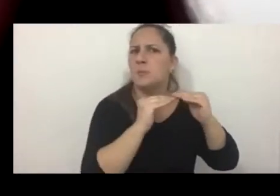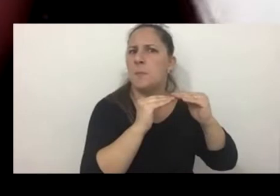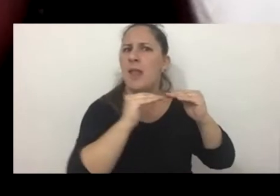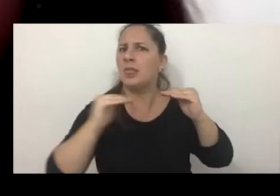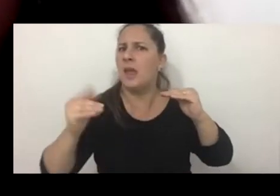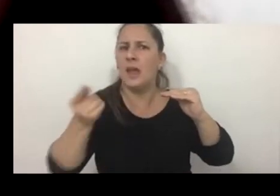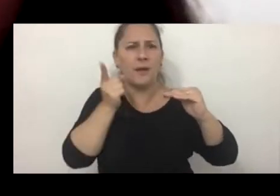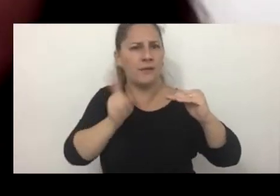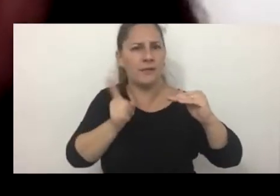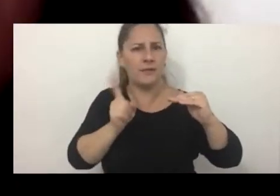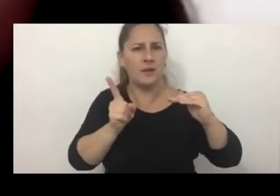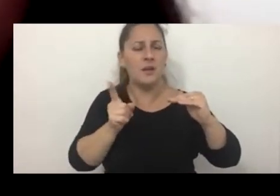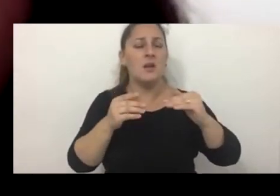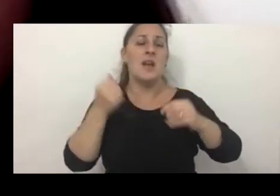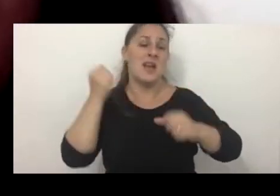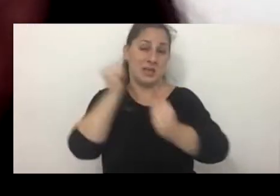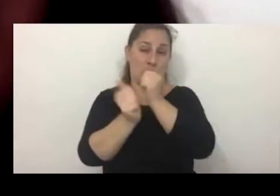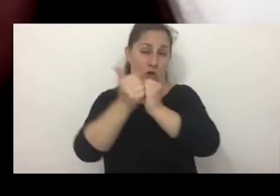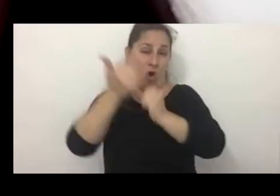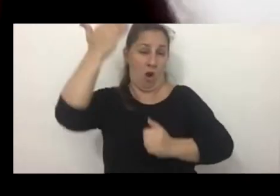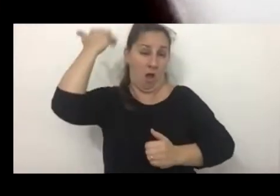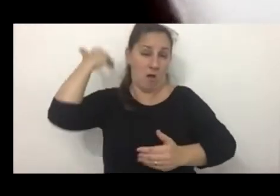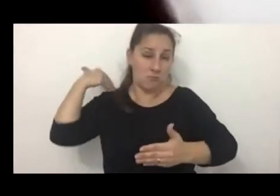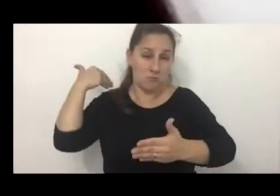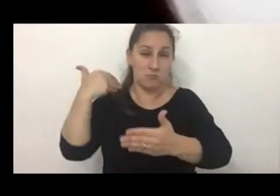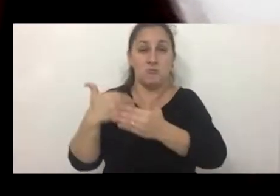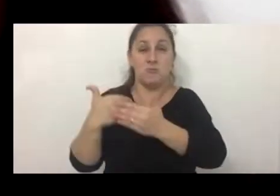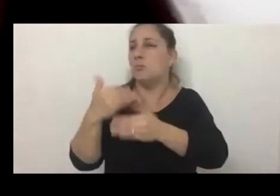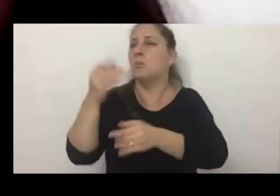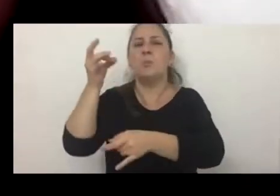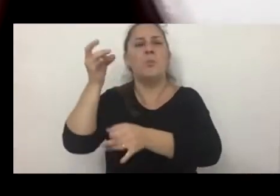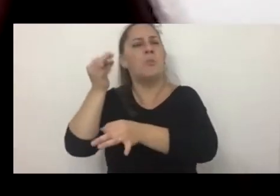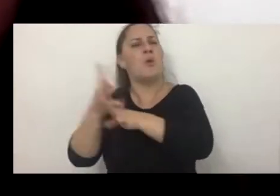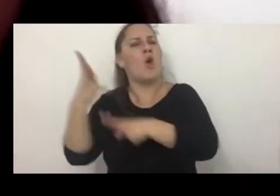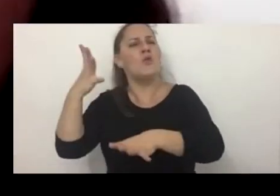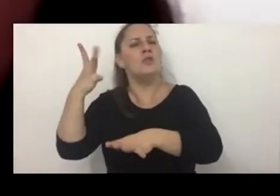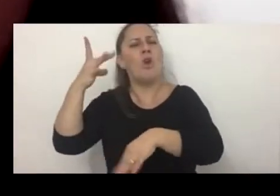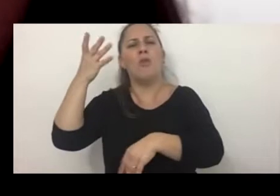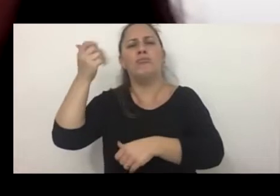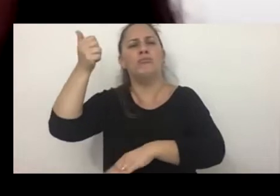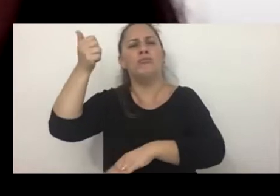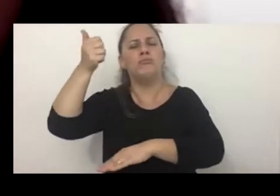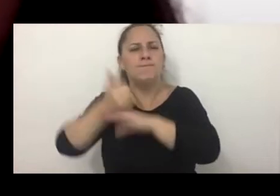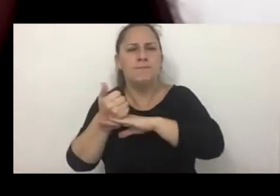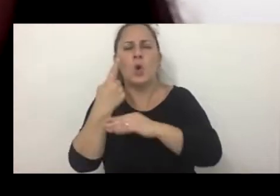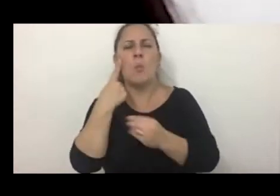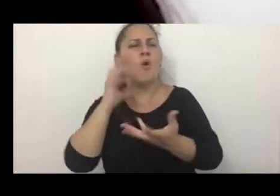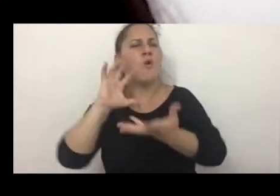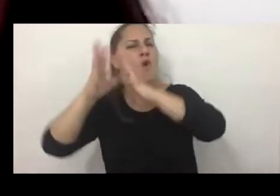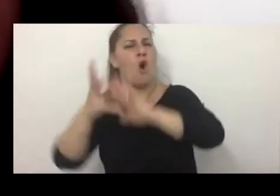a hoy poder acompañar procesos que se desvían de la fisiología